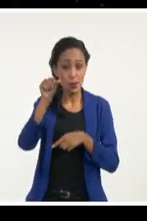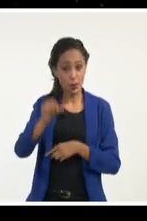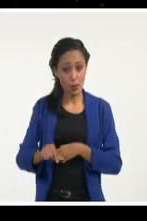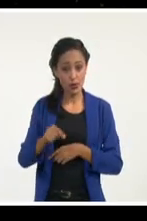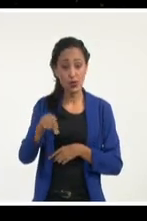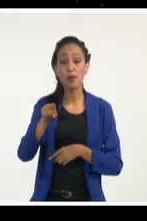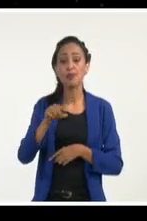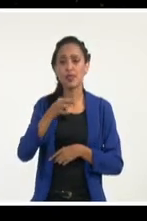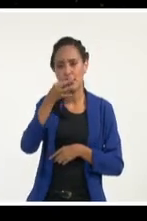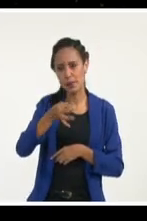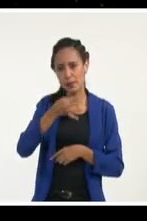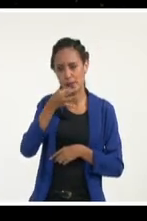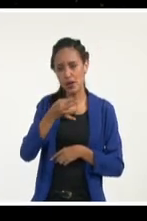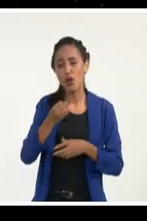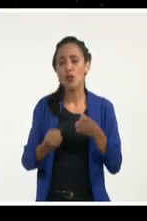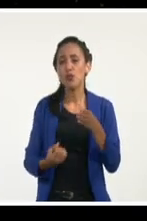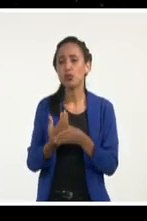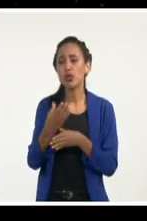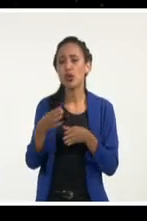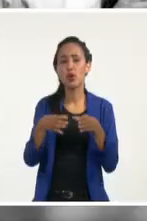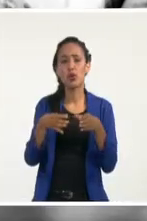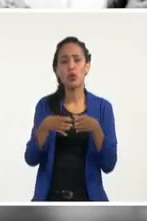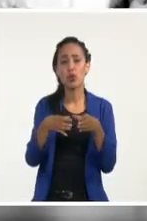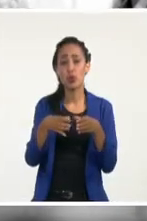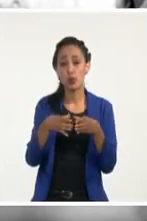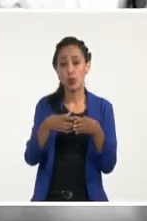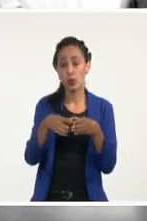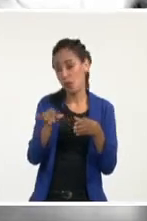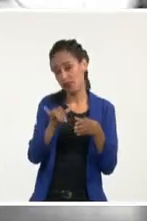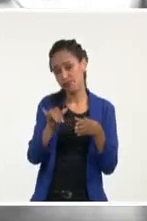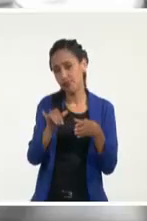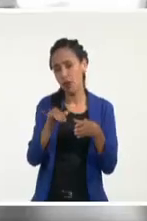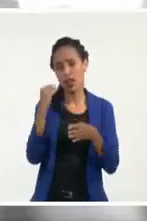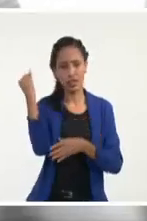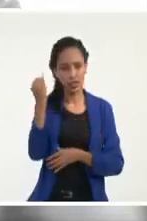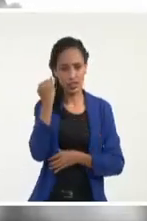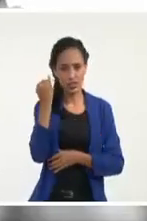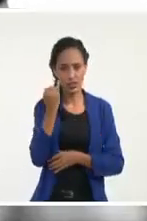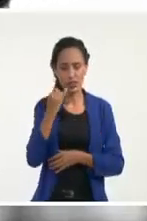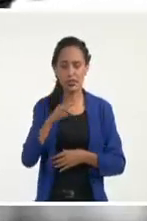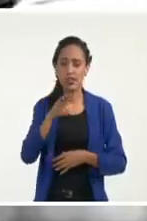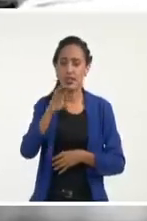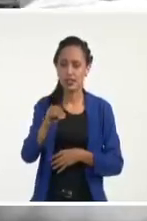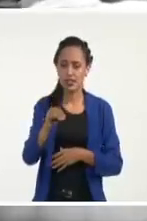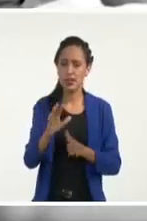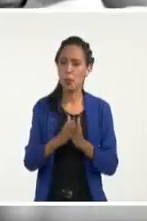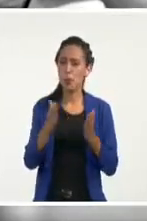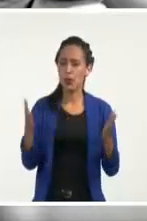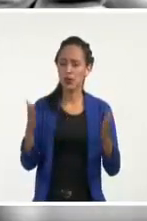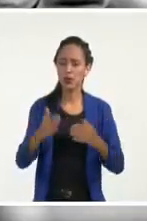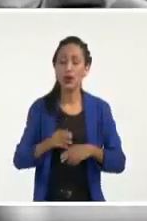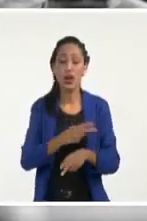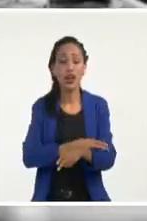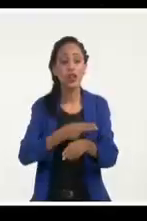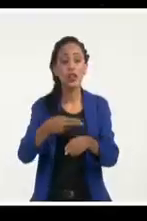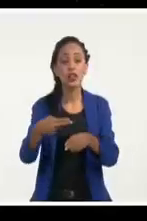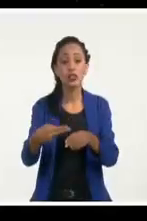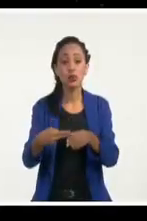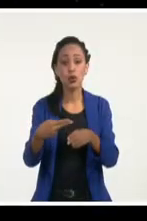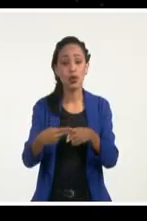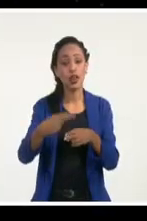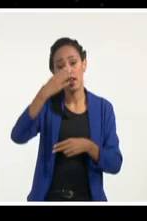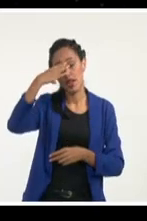Roger Waters, fundador de la banda Pink Floyd, destaca en The People Dispatch la historia icónica de